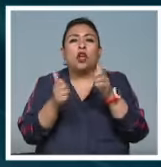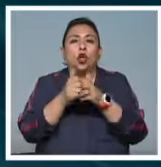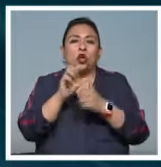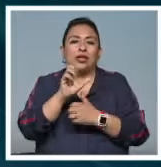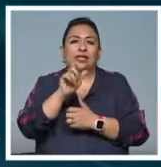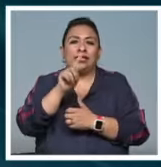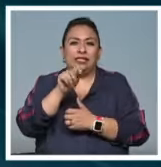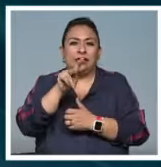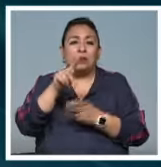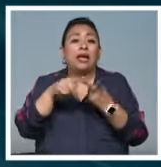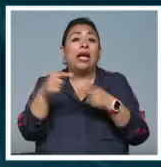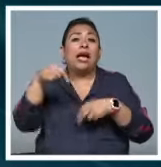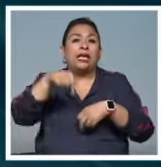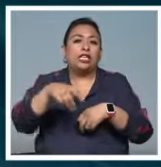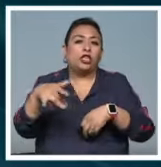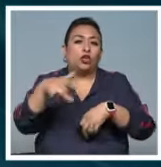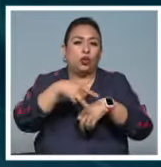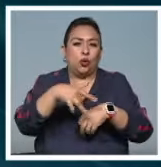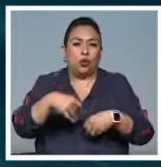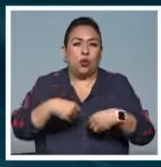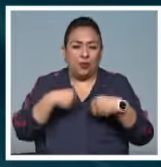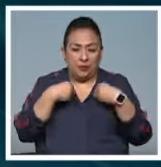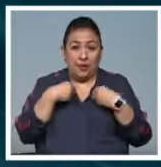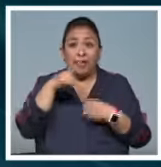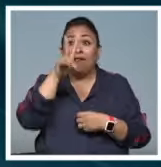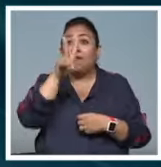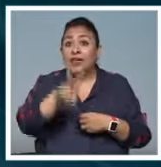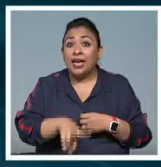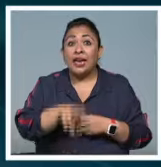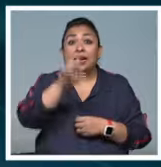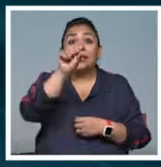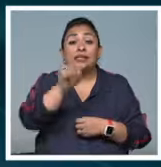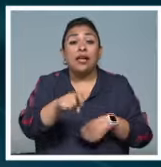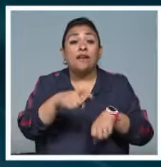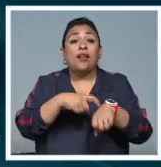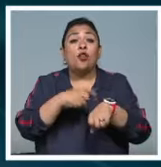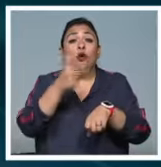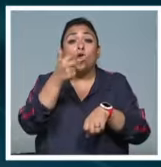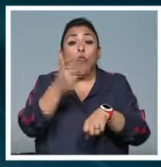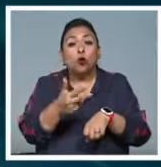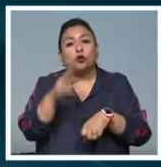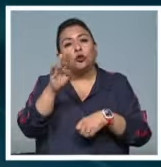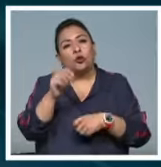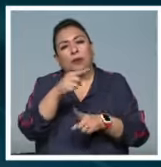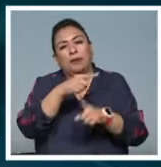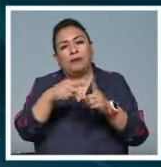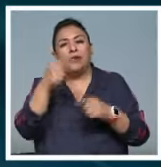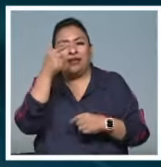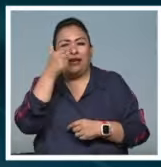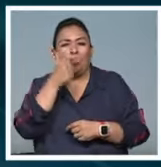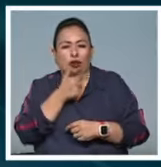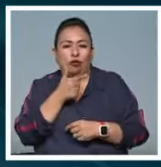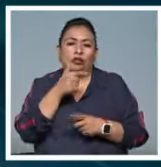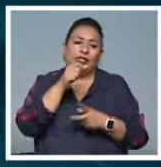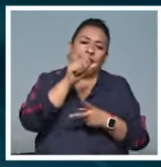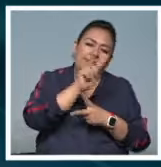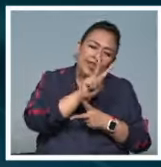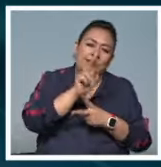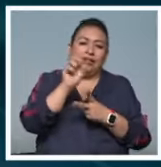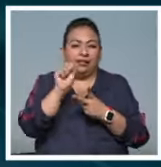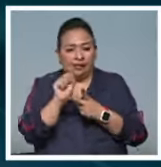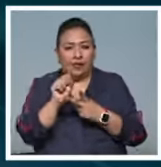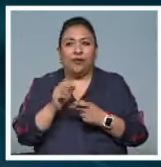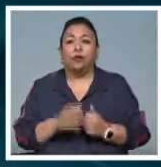Cristina Pacheco y Aquí nos tocó vivir, los viernes y sábados a las 8 y 9:30 de la noche,